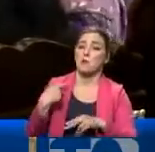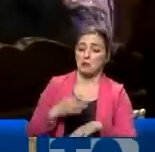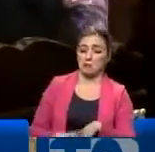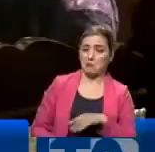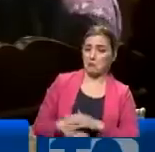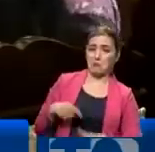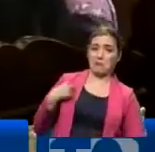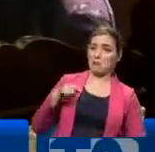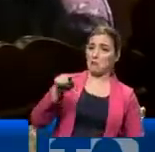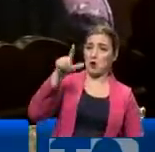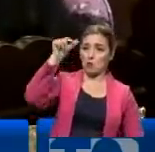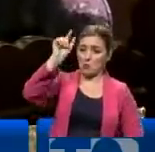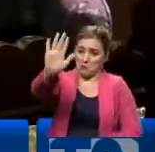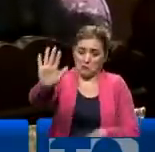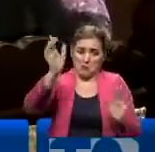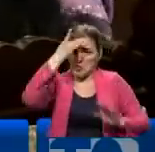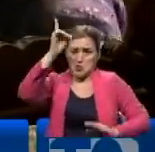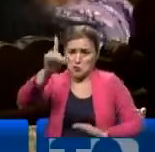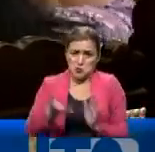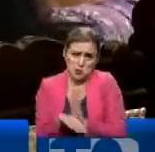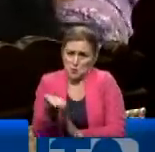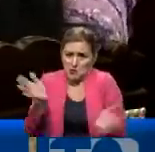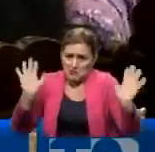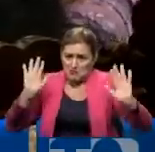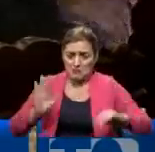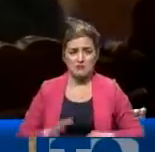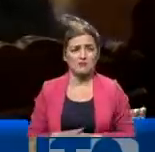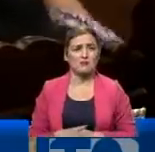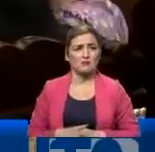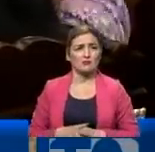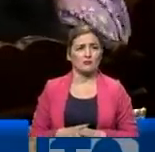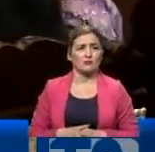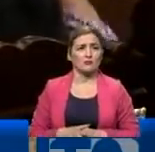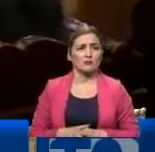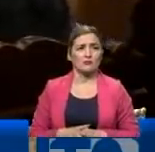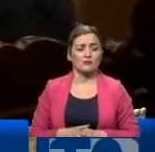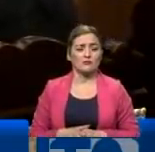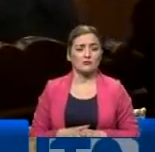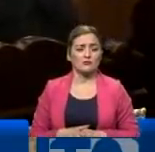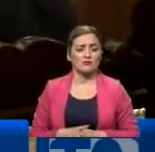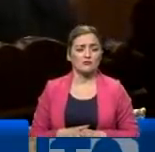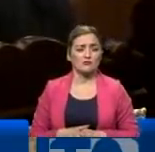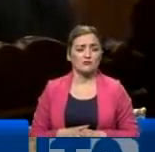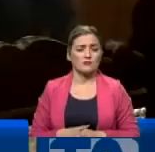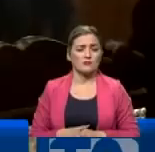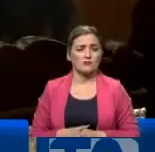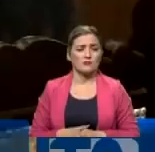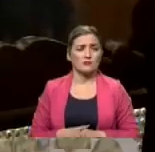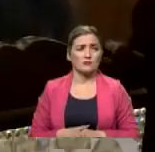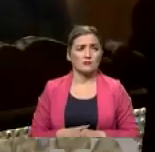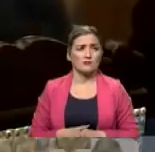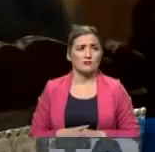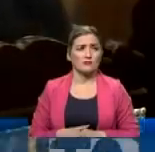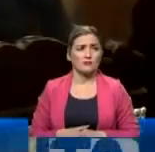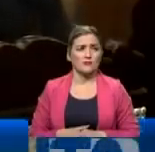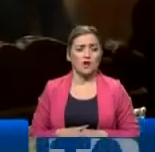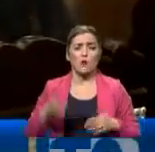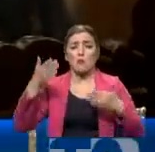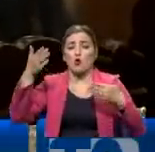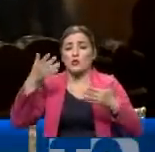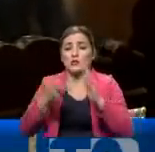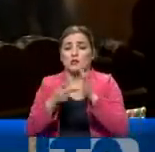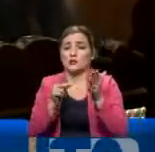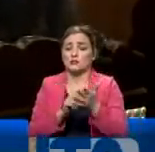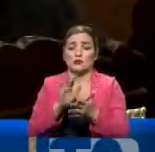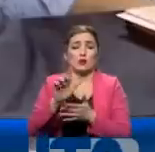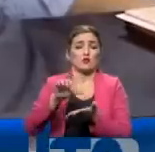a nosotros, suba el gobierno central. Y cálese de alguna forma también lo que significa para políticamente